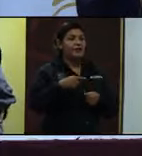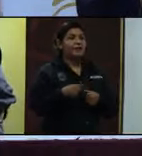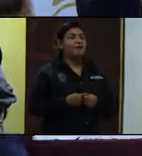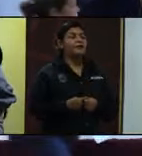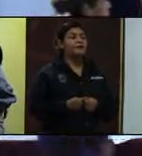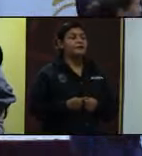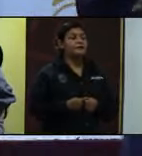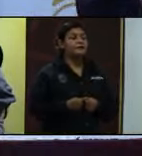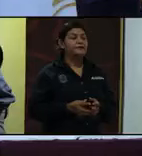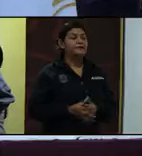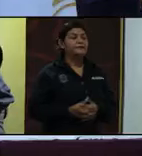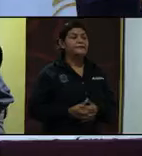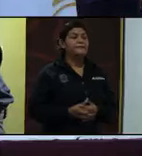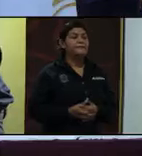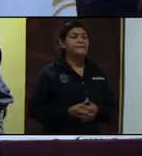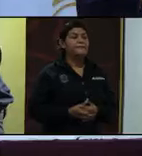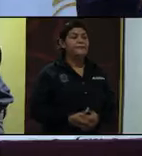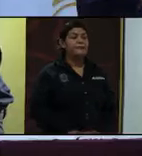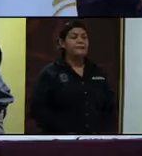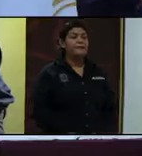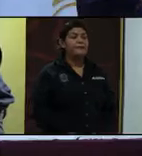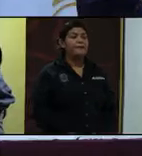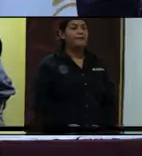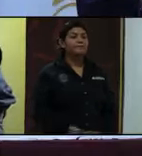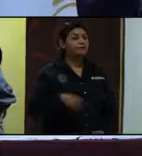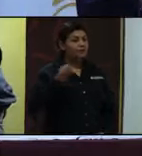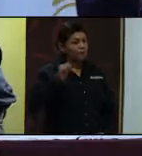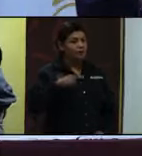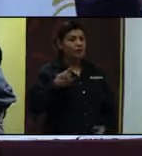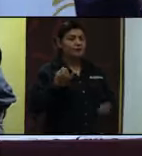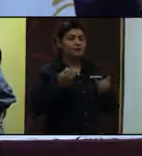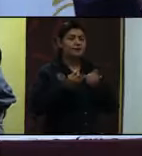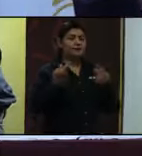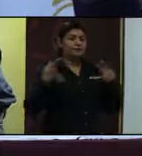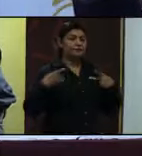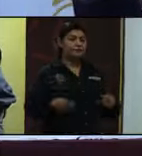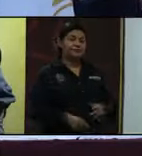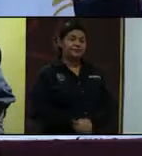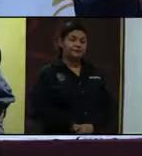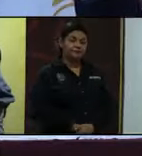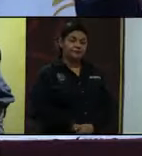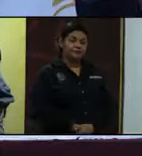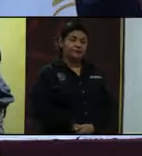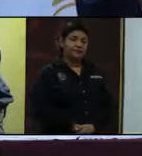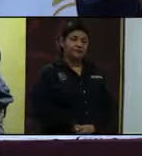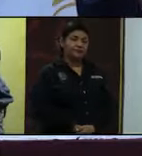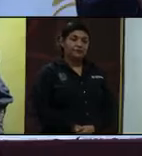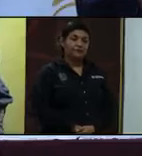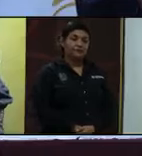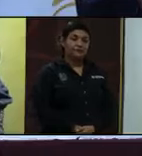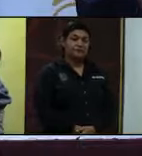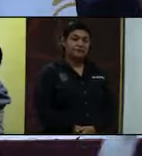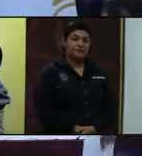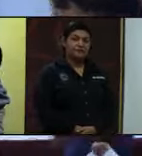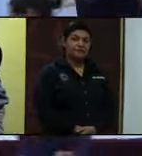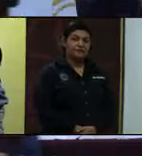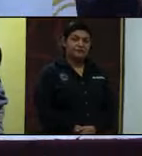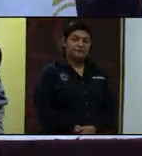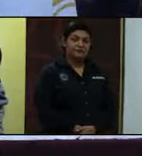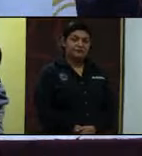Entonces, baile regional. Los mismos, presidente. Sí. Fueron los 6 que